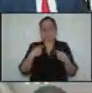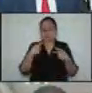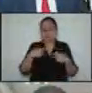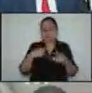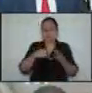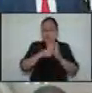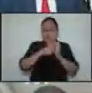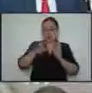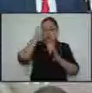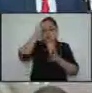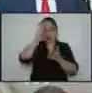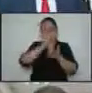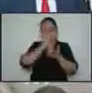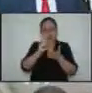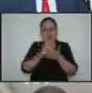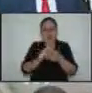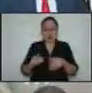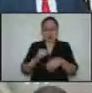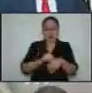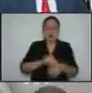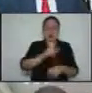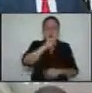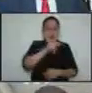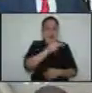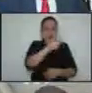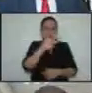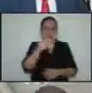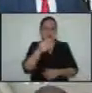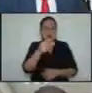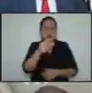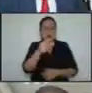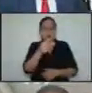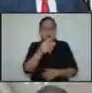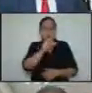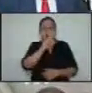que utilizaron, es a los periodistas, que utilizaron